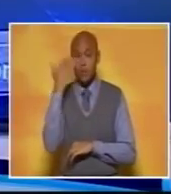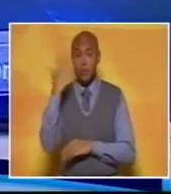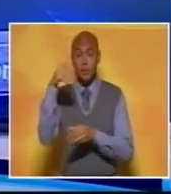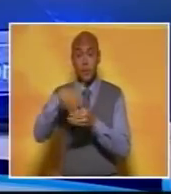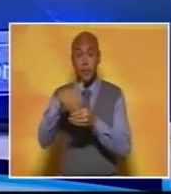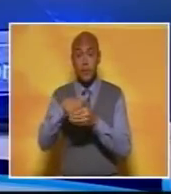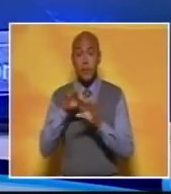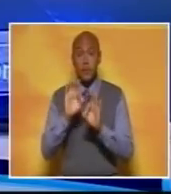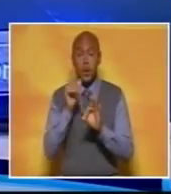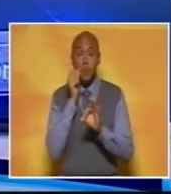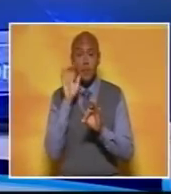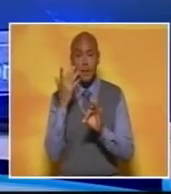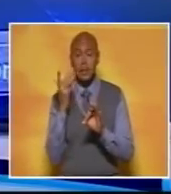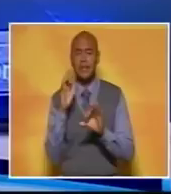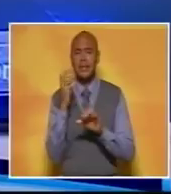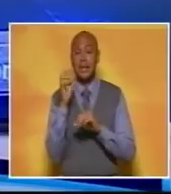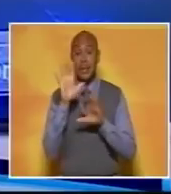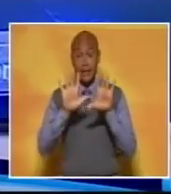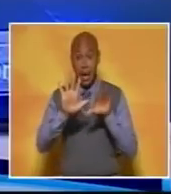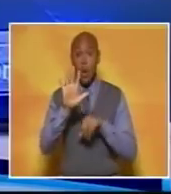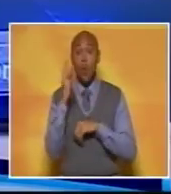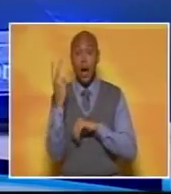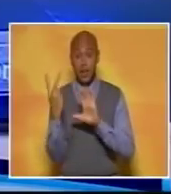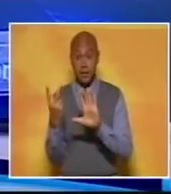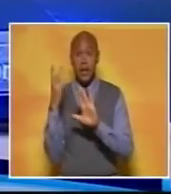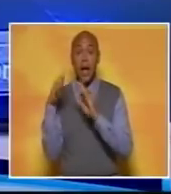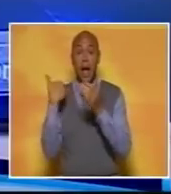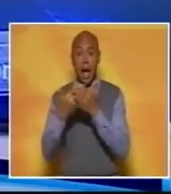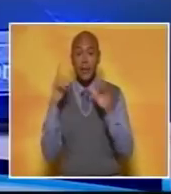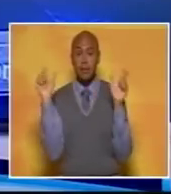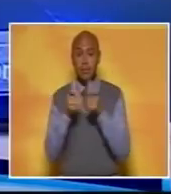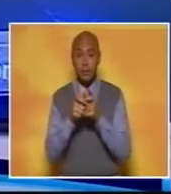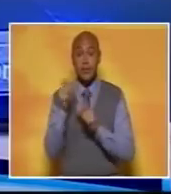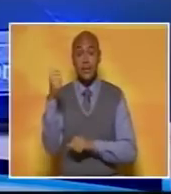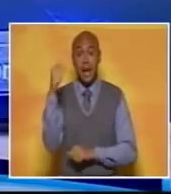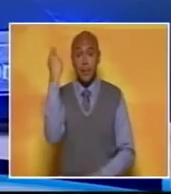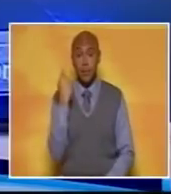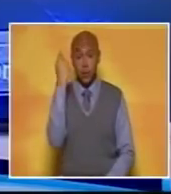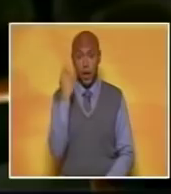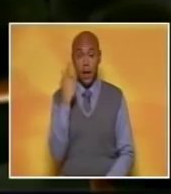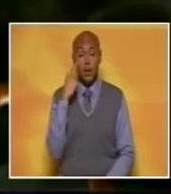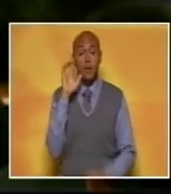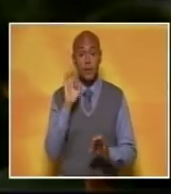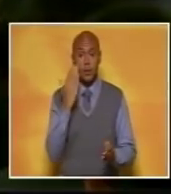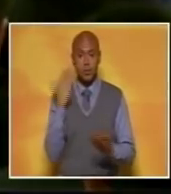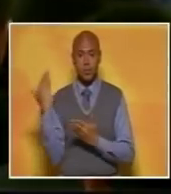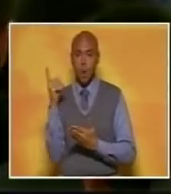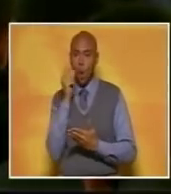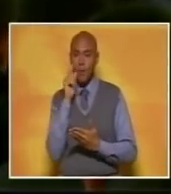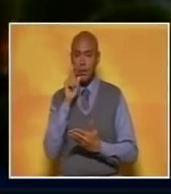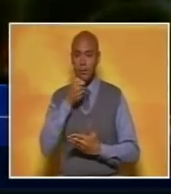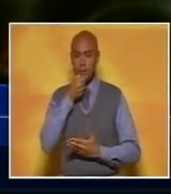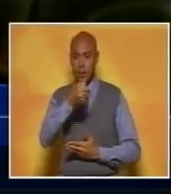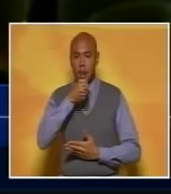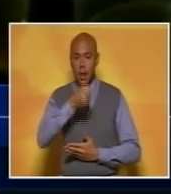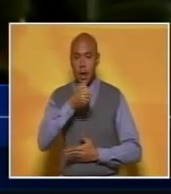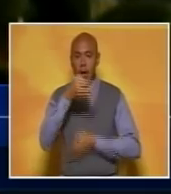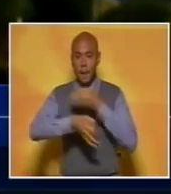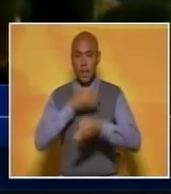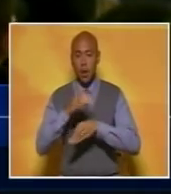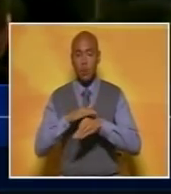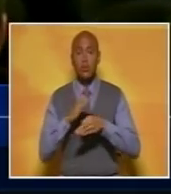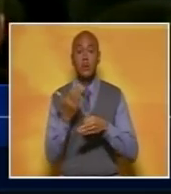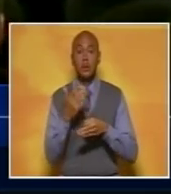su organización pasó de 57 a solo 10 diputados en el Congreso. Así lo indicó en rueda de prensa, donde explicó